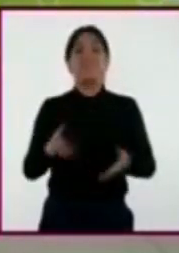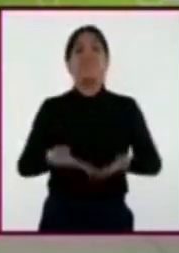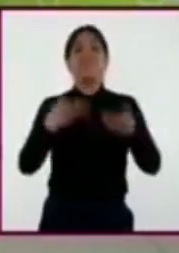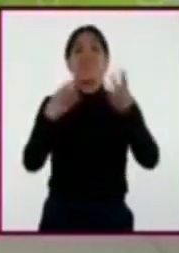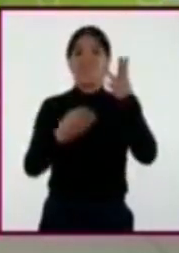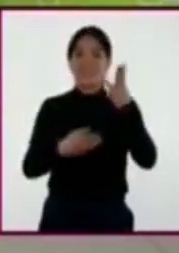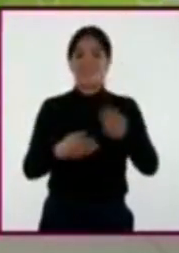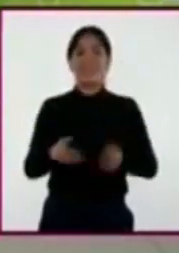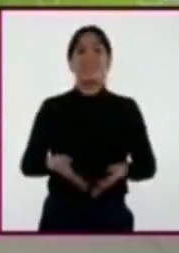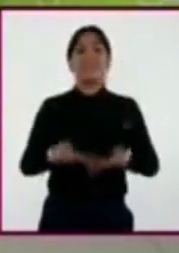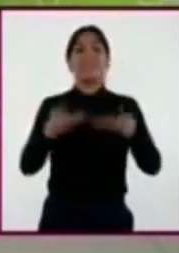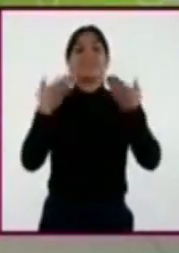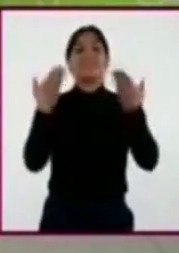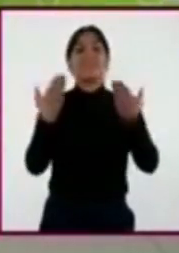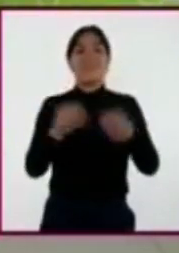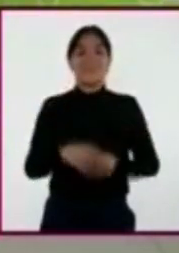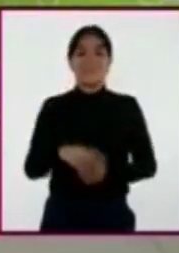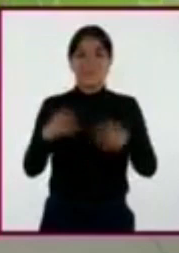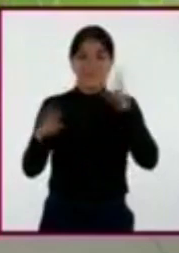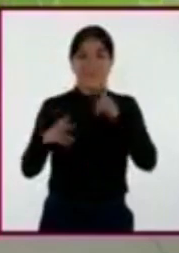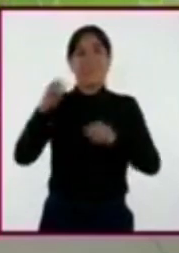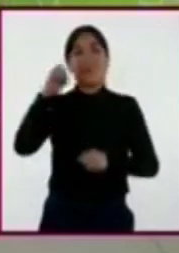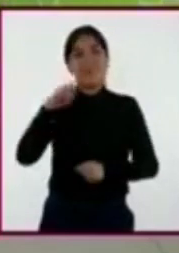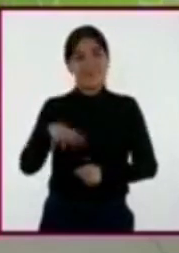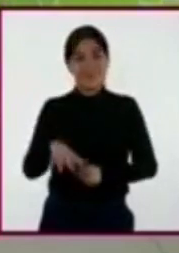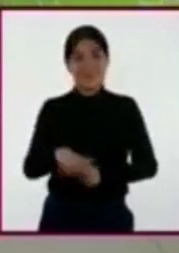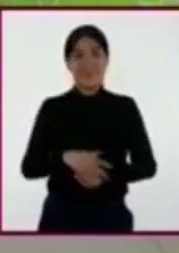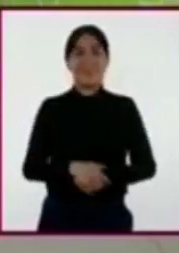3 respiraciones. Inhalo. Exhalo.